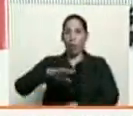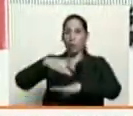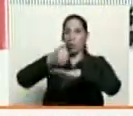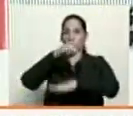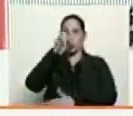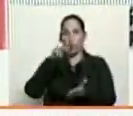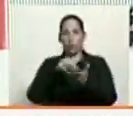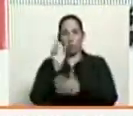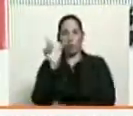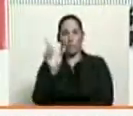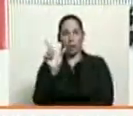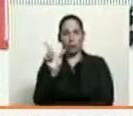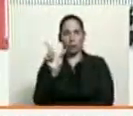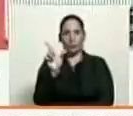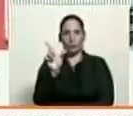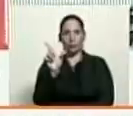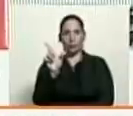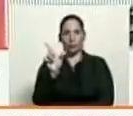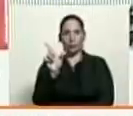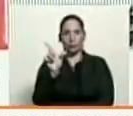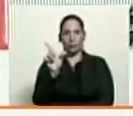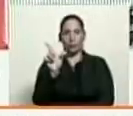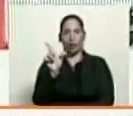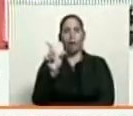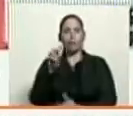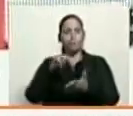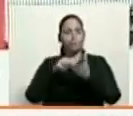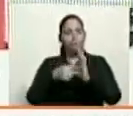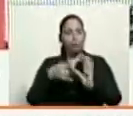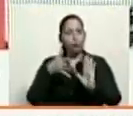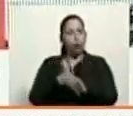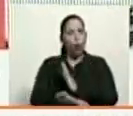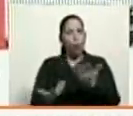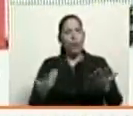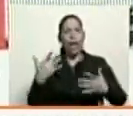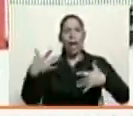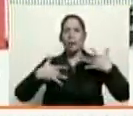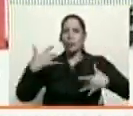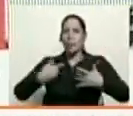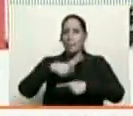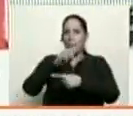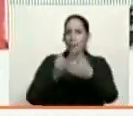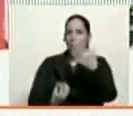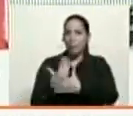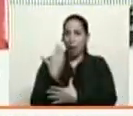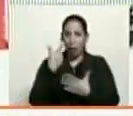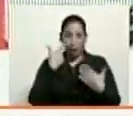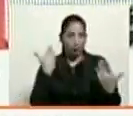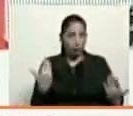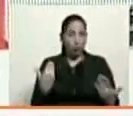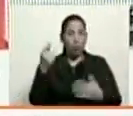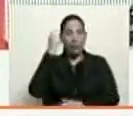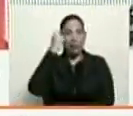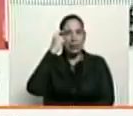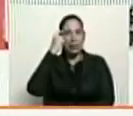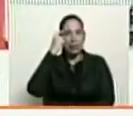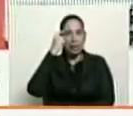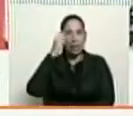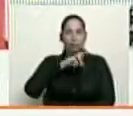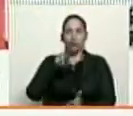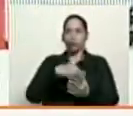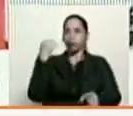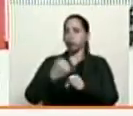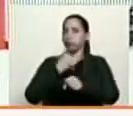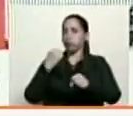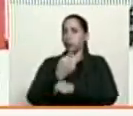partido lo referente a los eventos del 1 de mayo, primero de mayo, día del trabajador, de